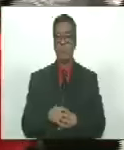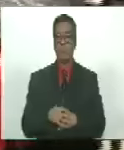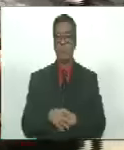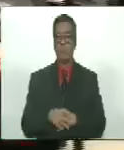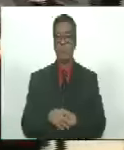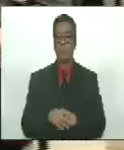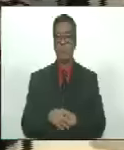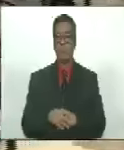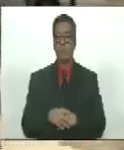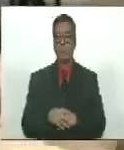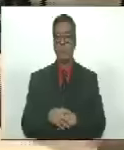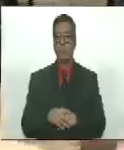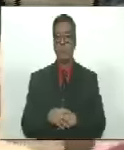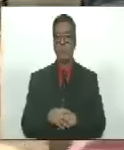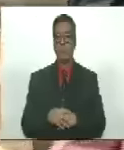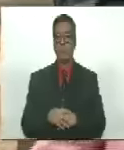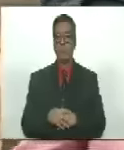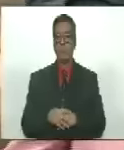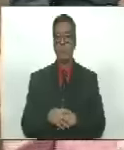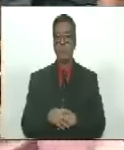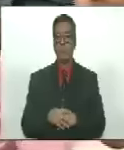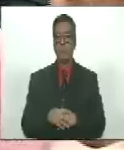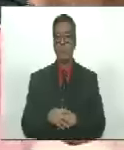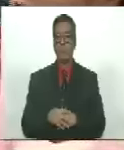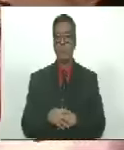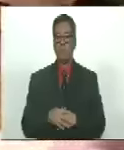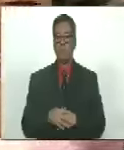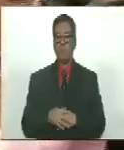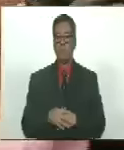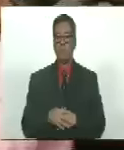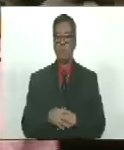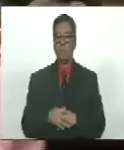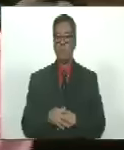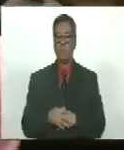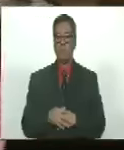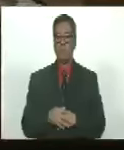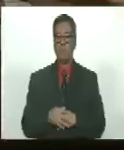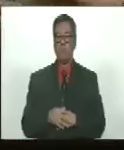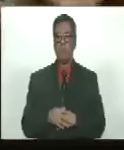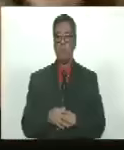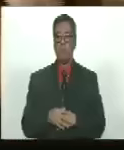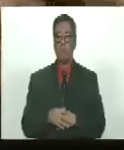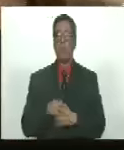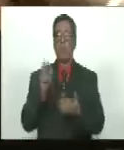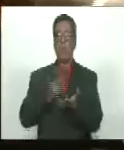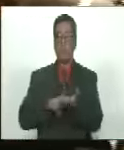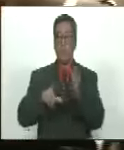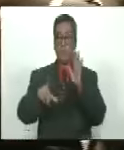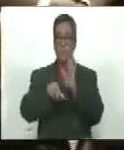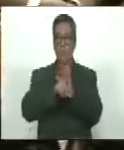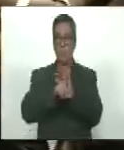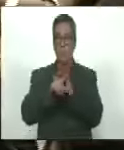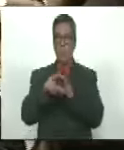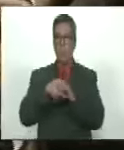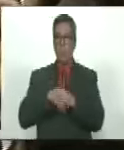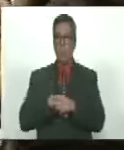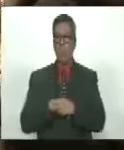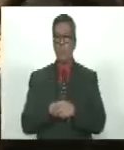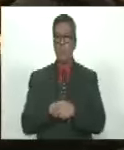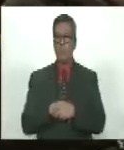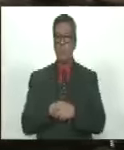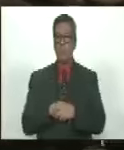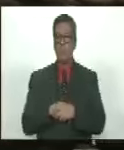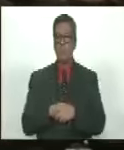Activar de inmediato el debate en la Asamblea Nacional y la aprobación de la ley. Ay, no